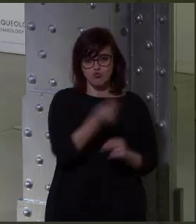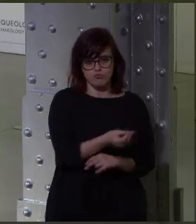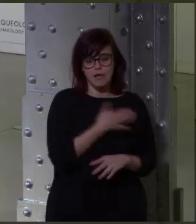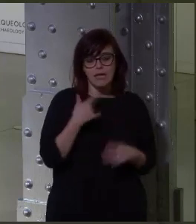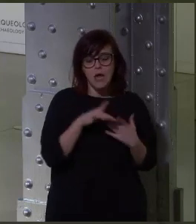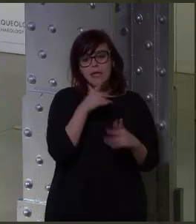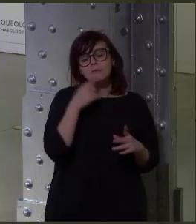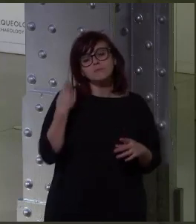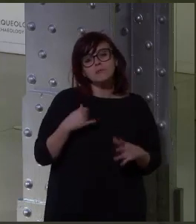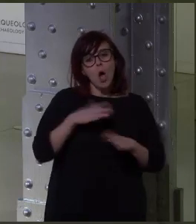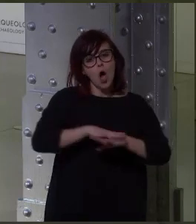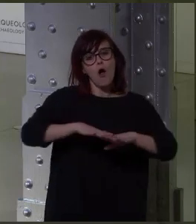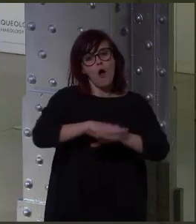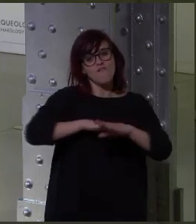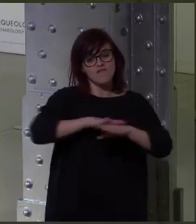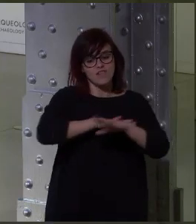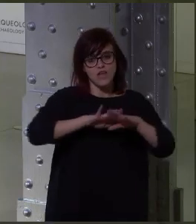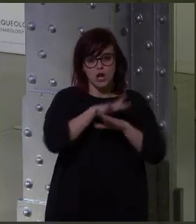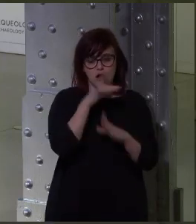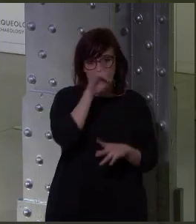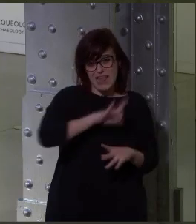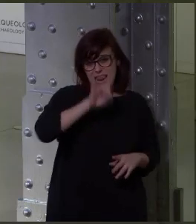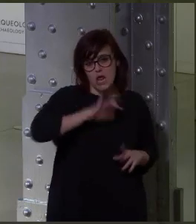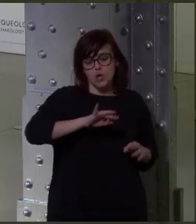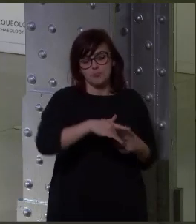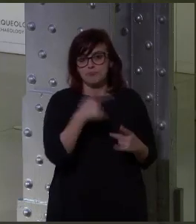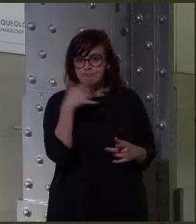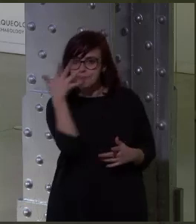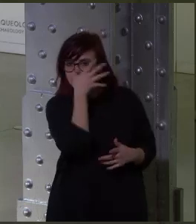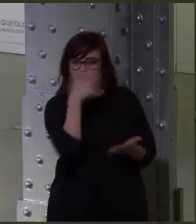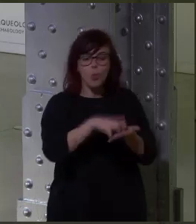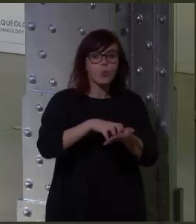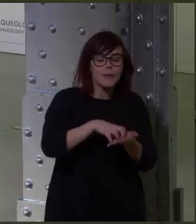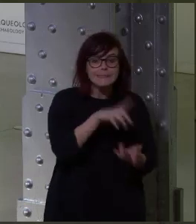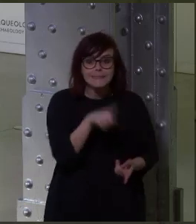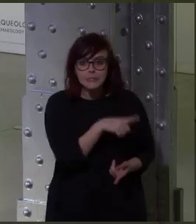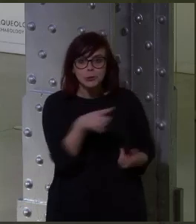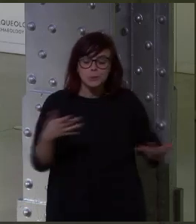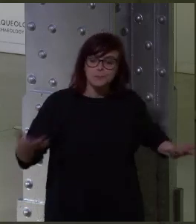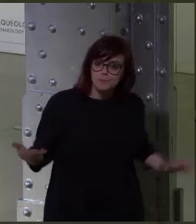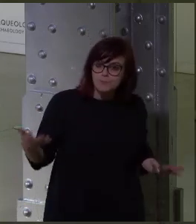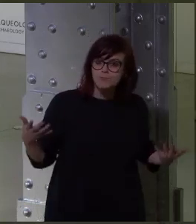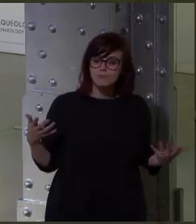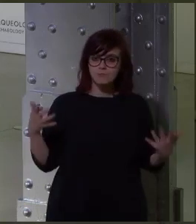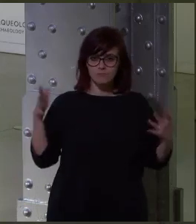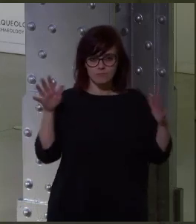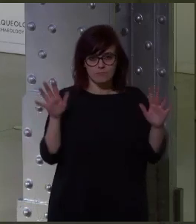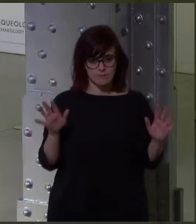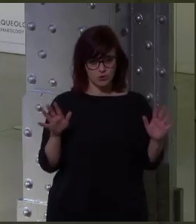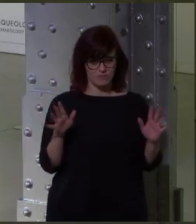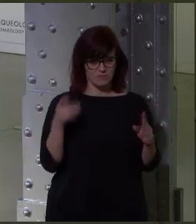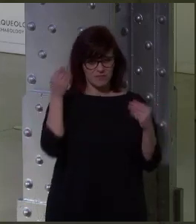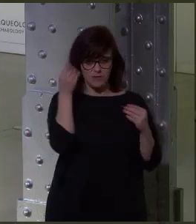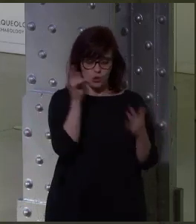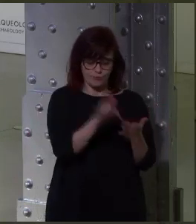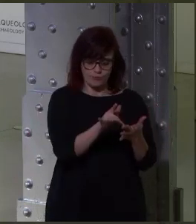hace que el Cabildo haya dudado sobre su conveniencia o no. Creo que está antes o después